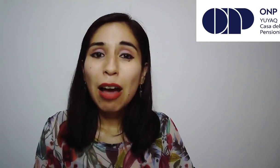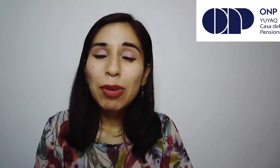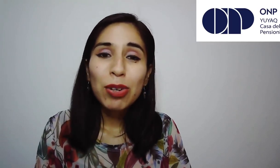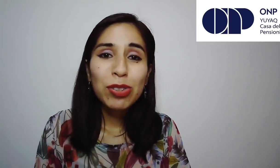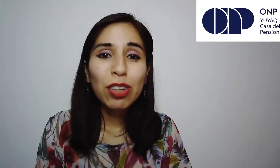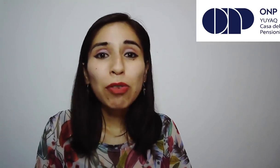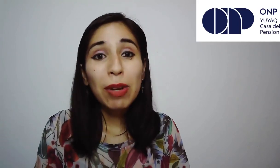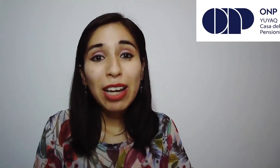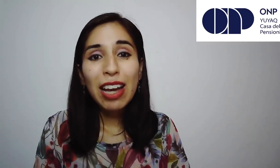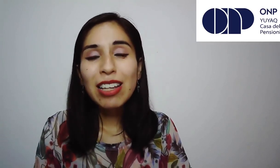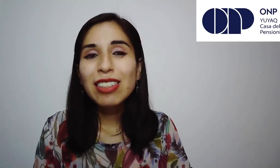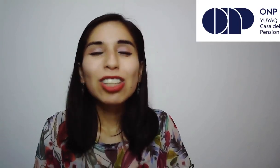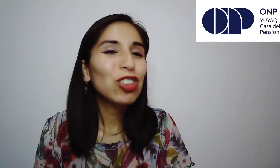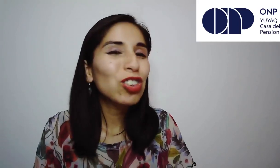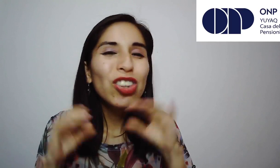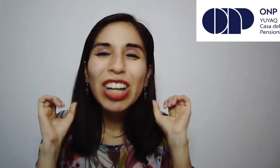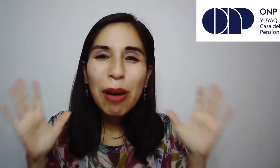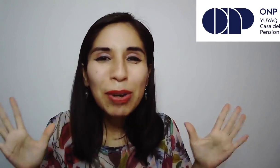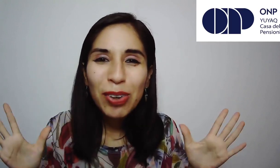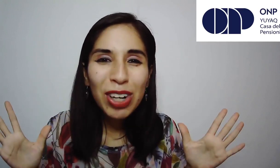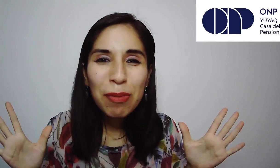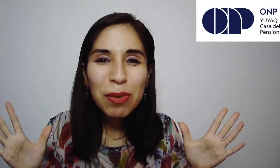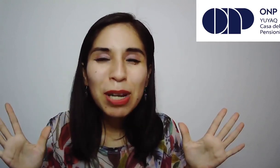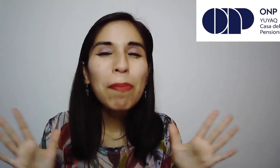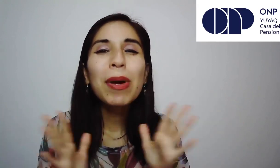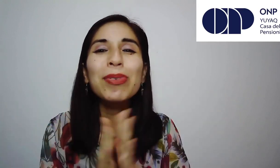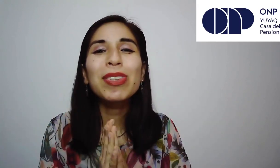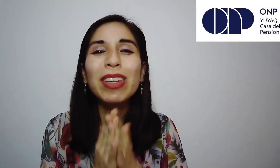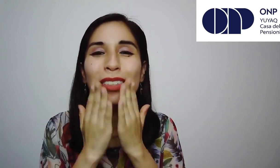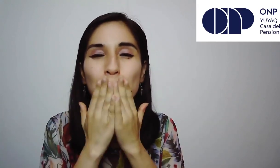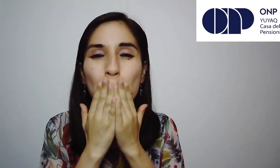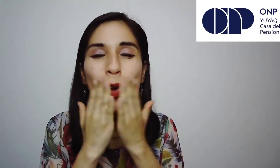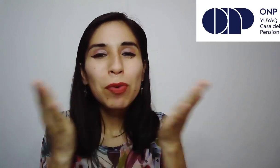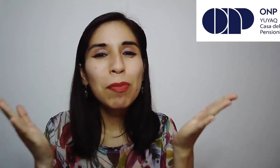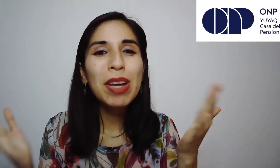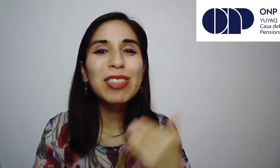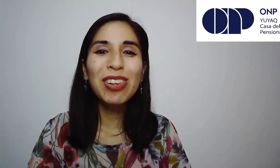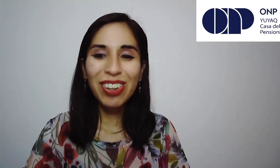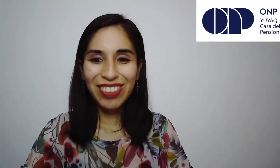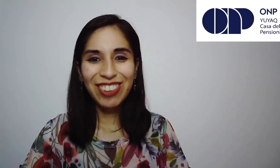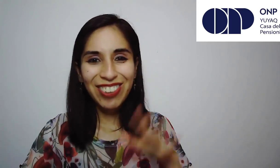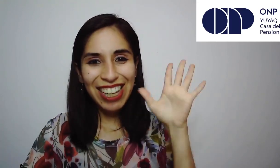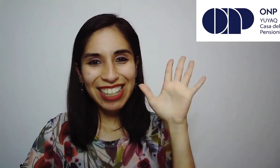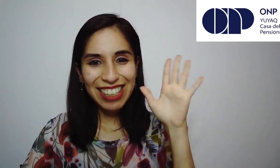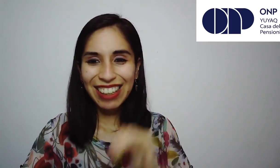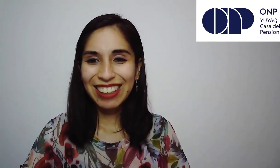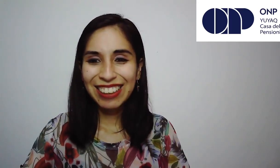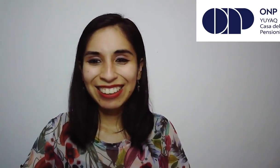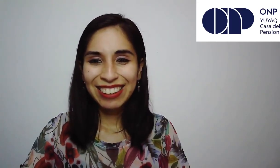amigos y familiares y todas las mejores vibras para ustedes un beso enorme cuídense